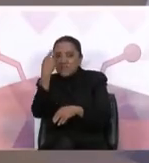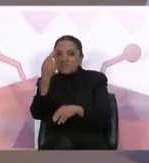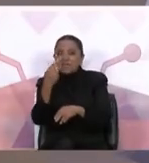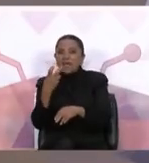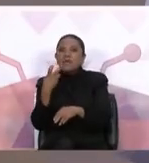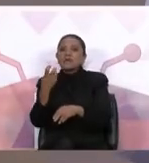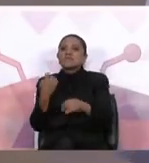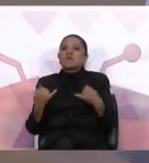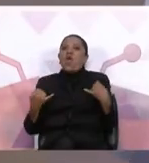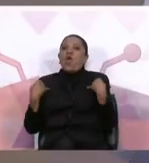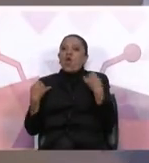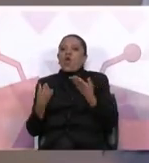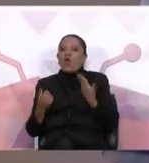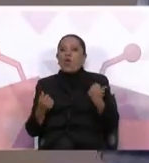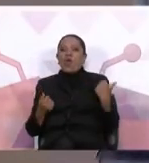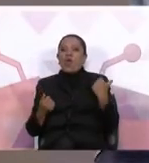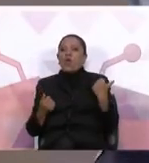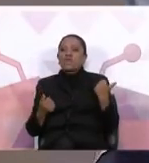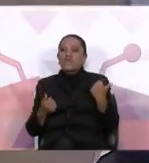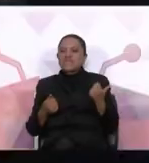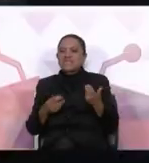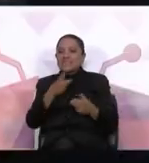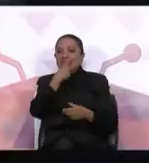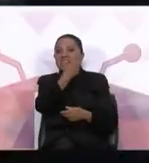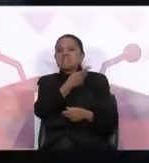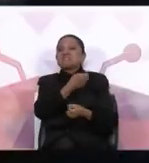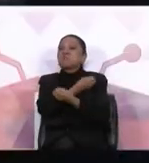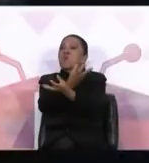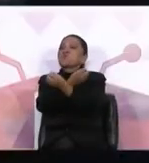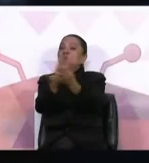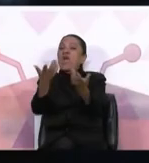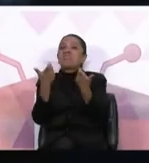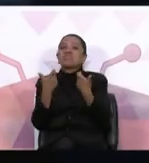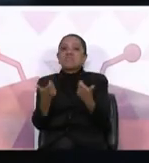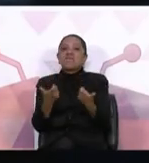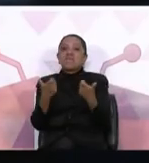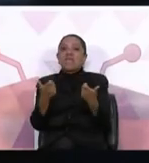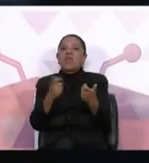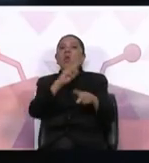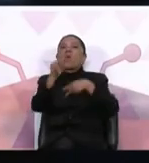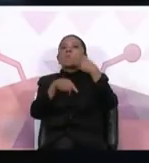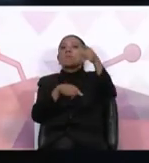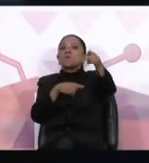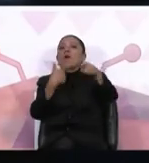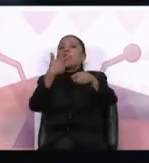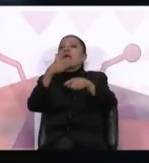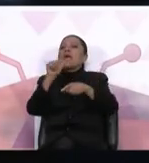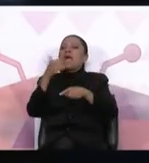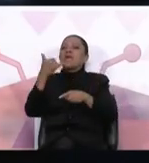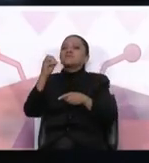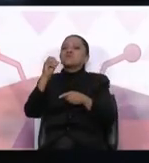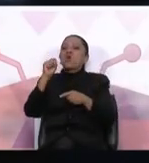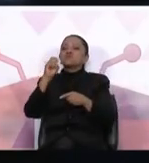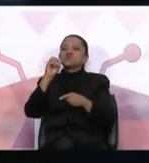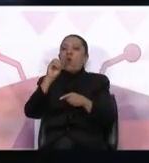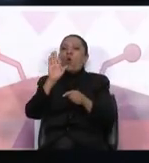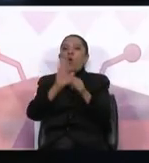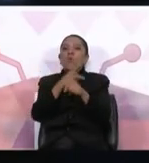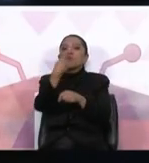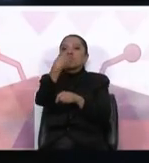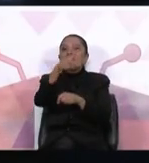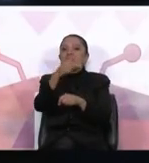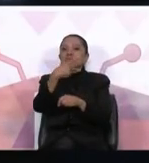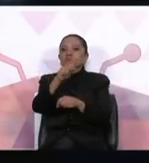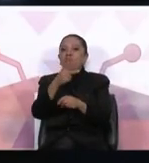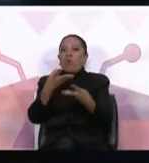al lado anda regalando dinero sin ton ni son vamos por ti gayoso para llevarte a la fepade por todo lo que estás haciendo en